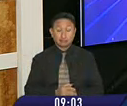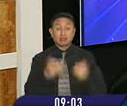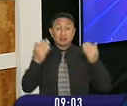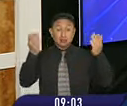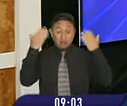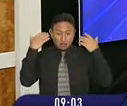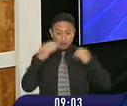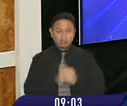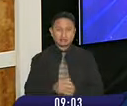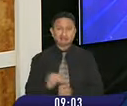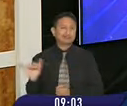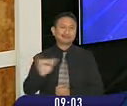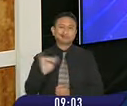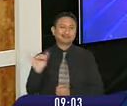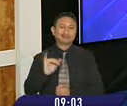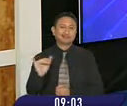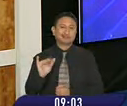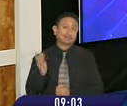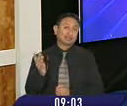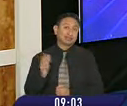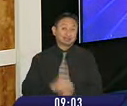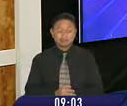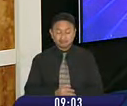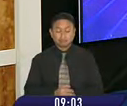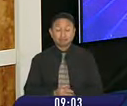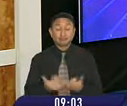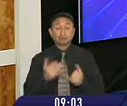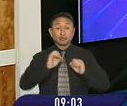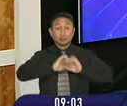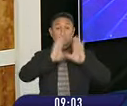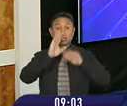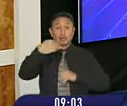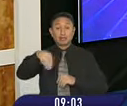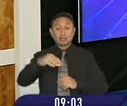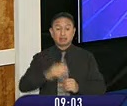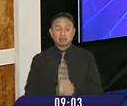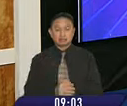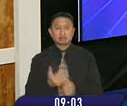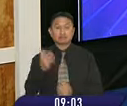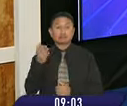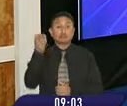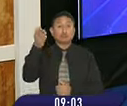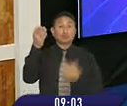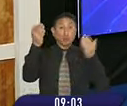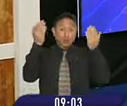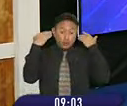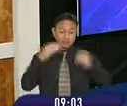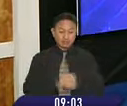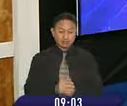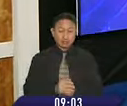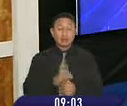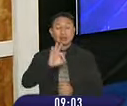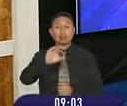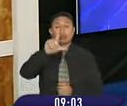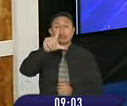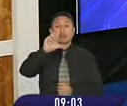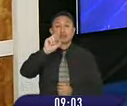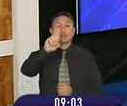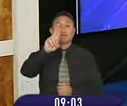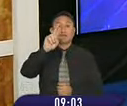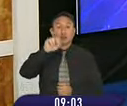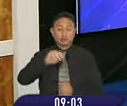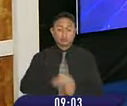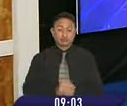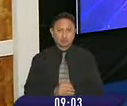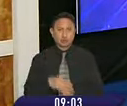pasa exactamente lo mismo. Esta mañana de miércoles vamos a ir a la ciudad de Guayaquil en Flor de Bastión.